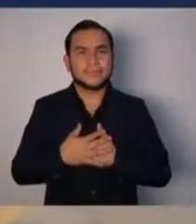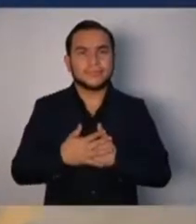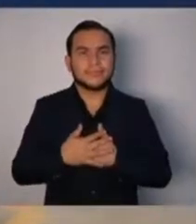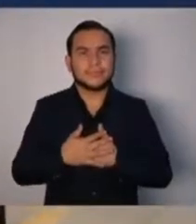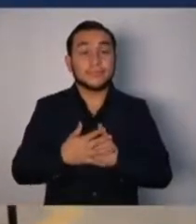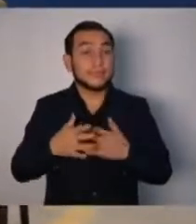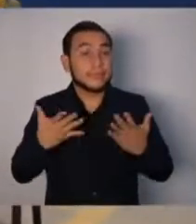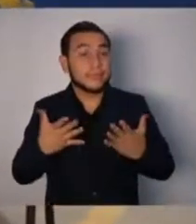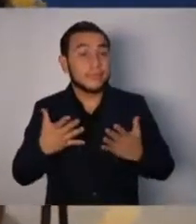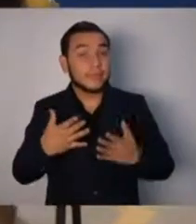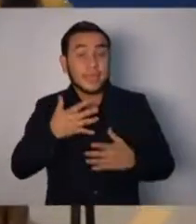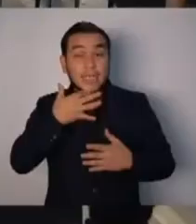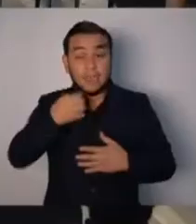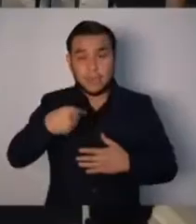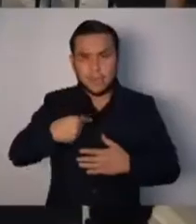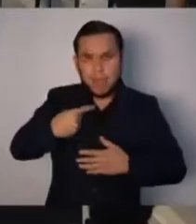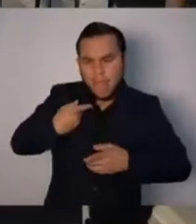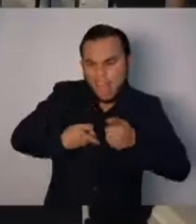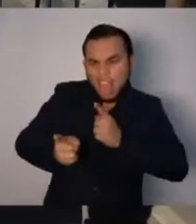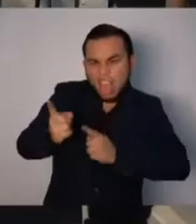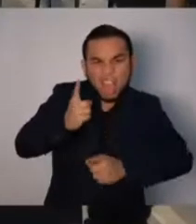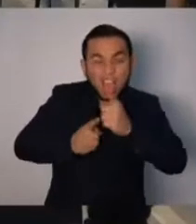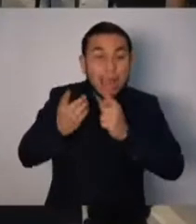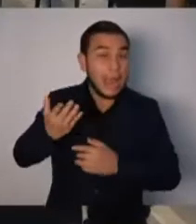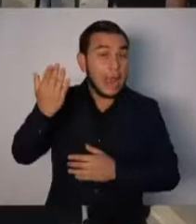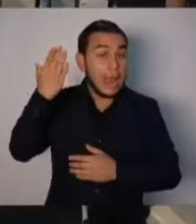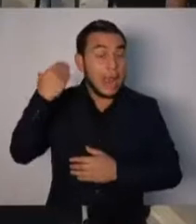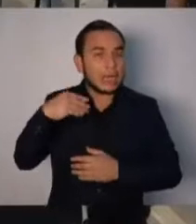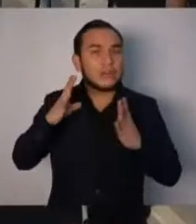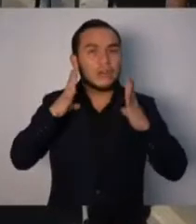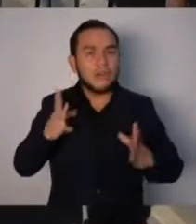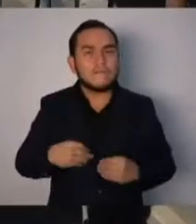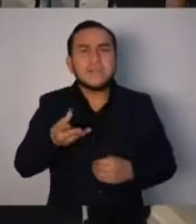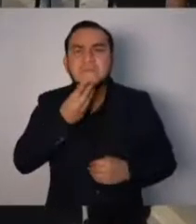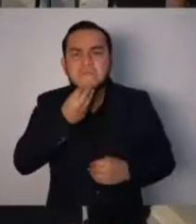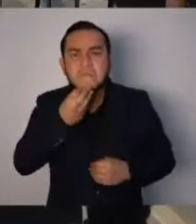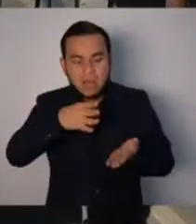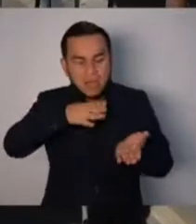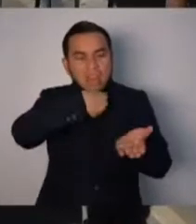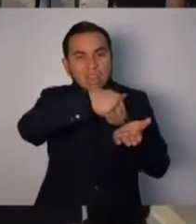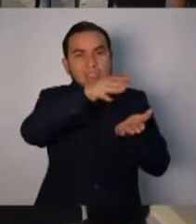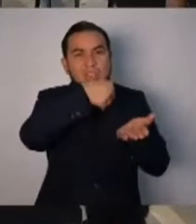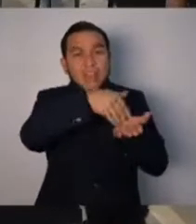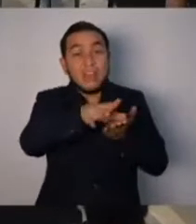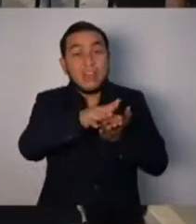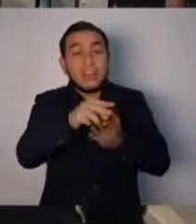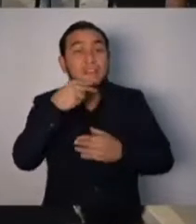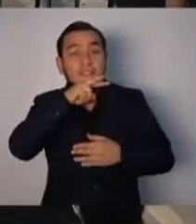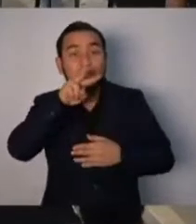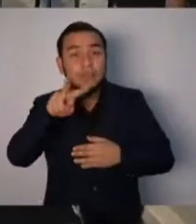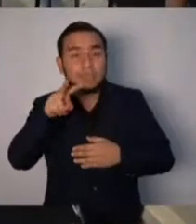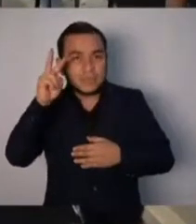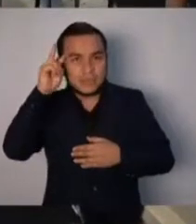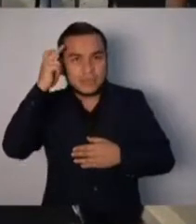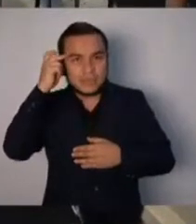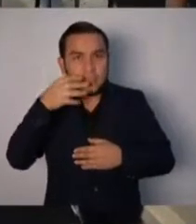por mis constantes críticas al gobierno de ese tiempo me expulsaron del partido la gota que derramó el